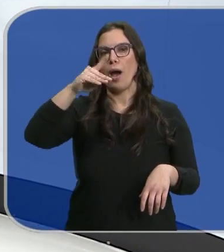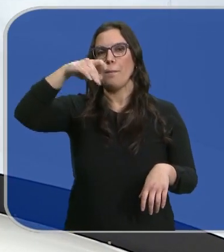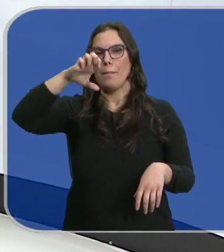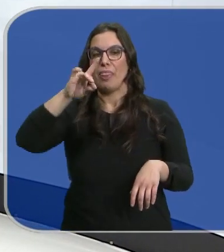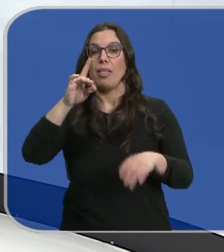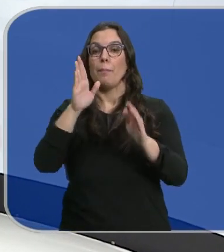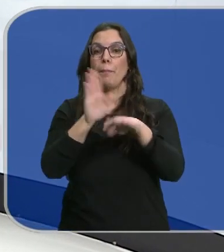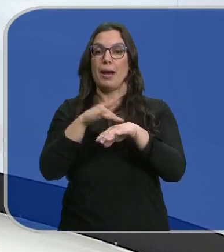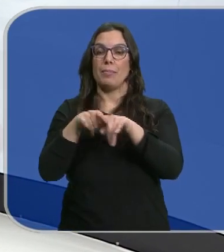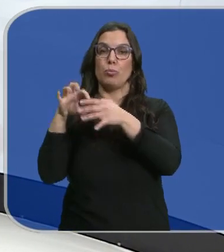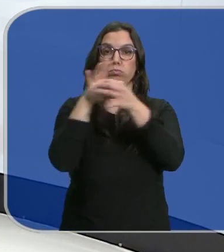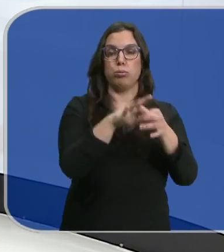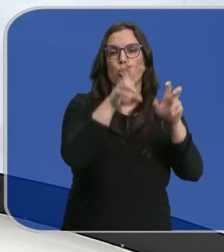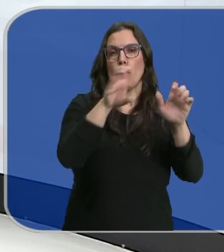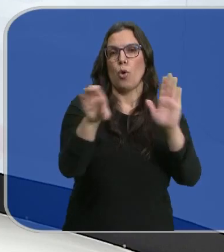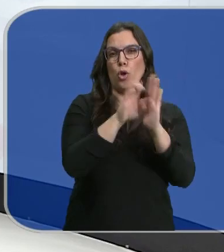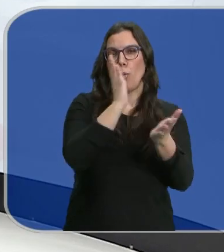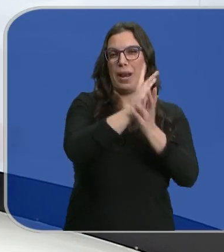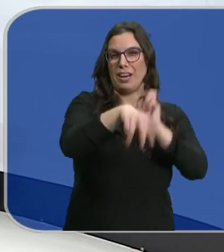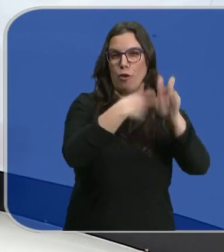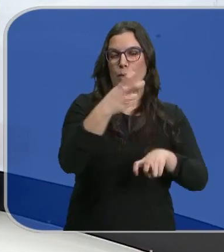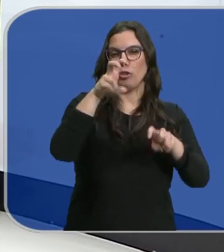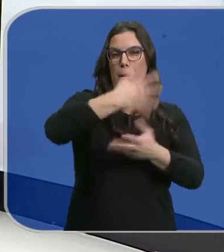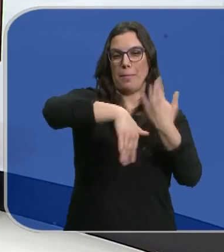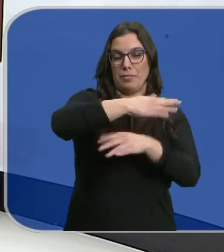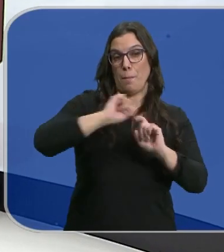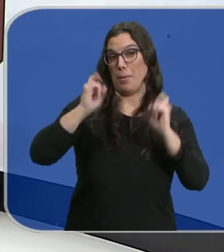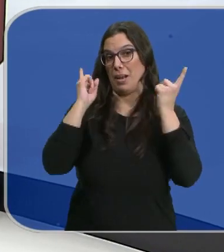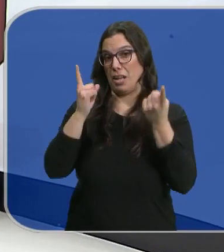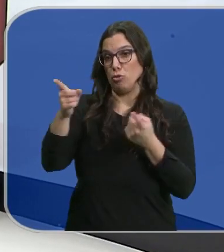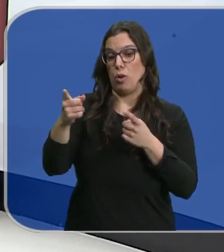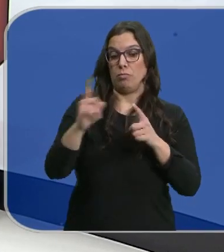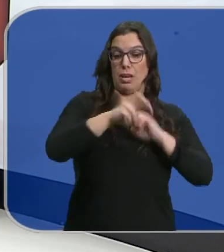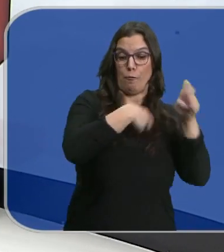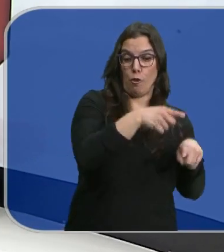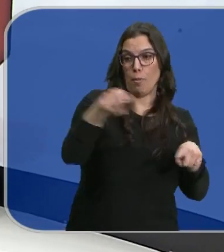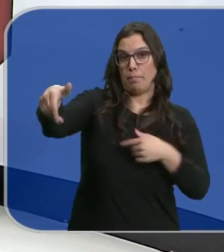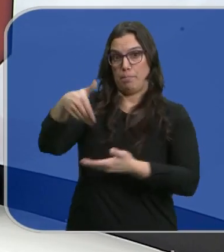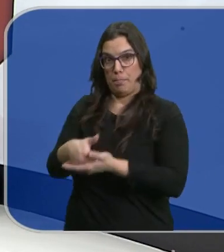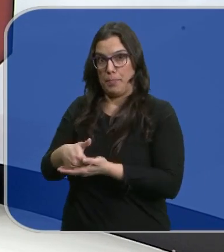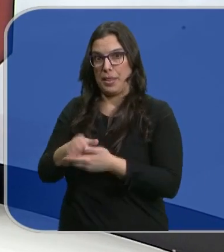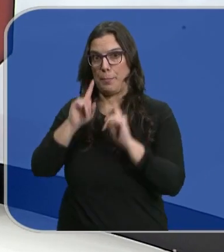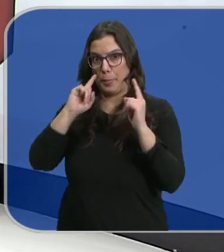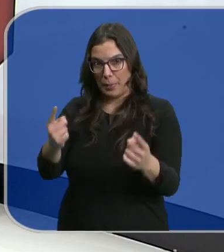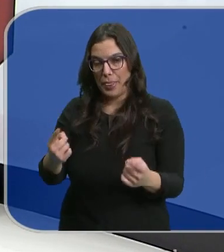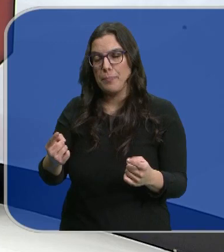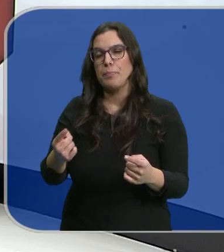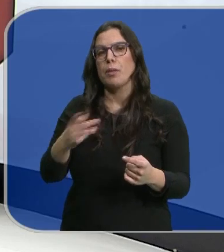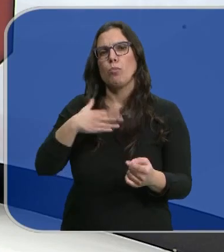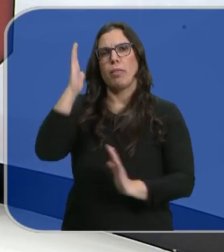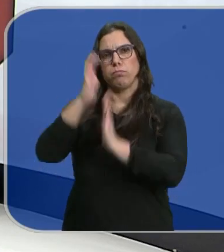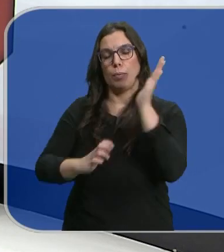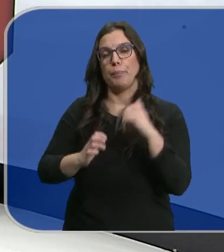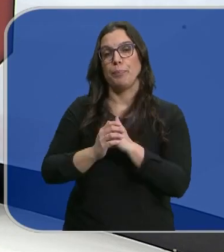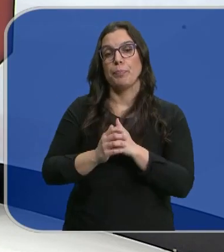la malversación. Es el primer caso desde la aprobación de la reforma del delito que podría suponer una rebaja de las penas. La